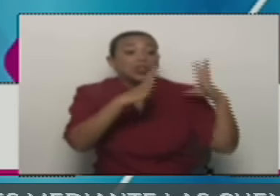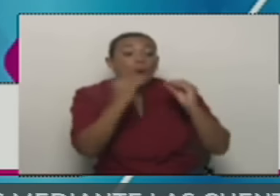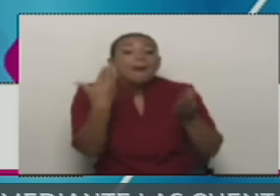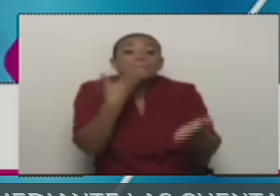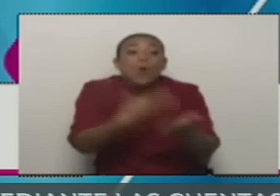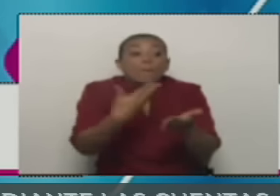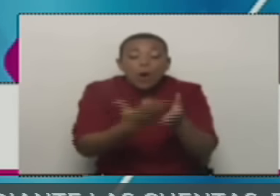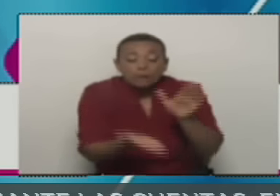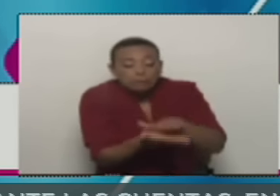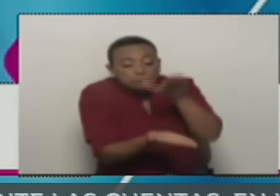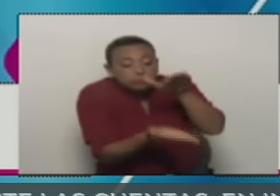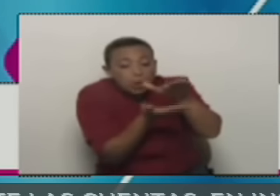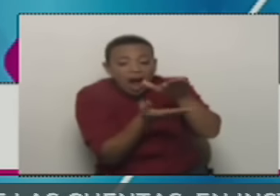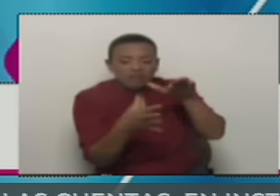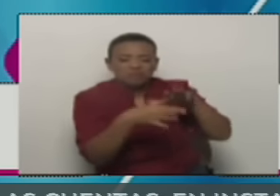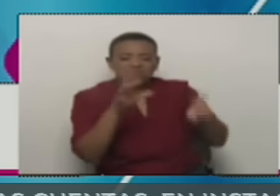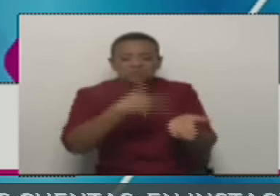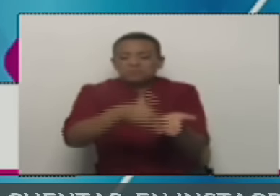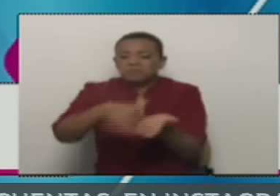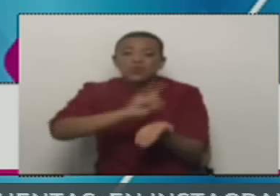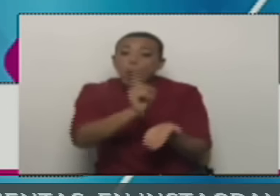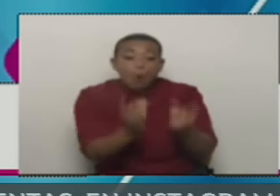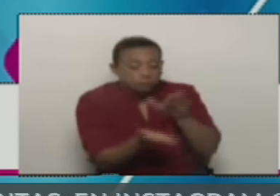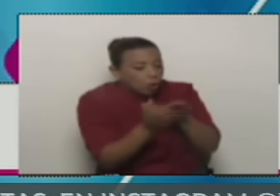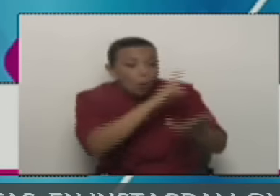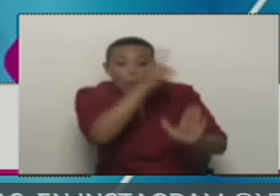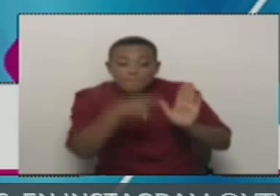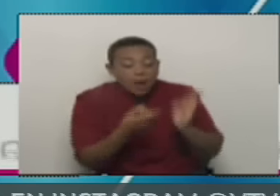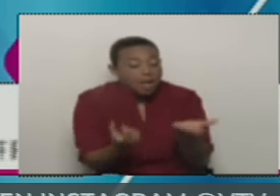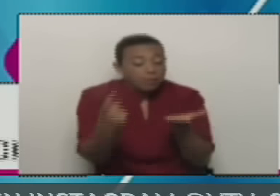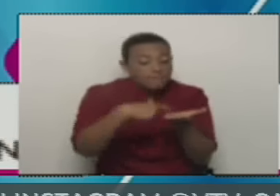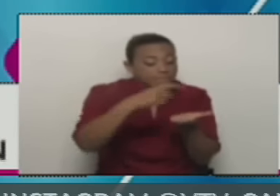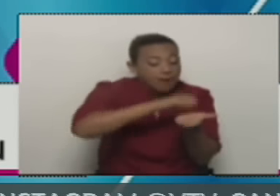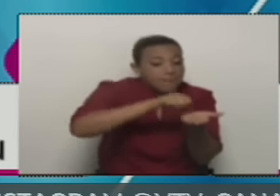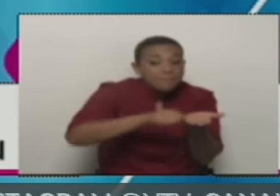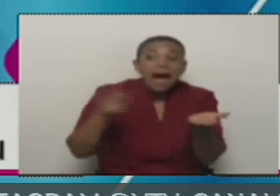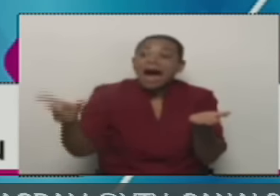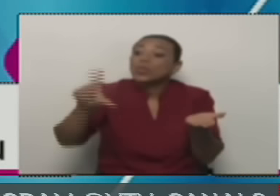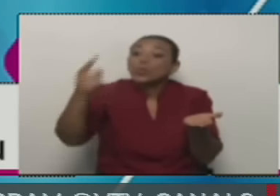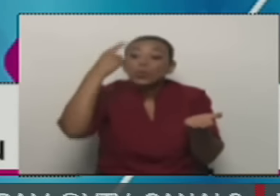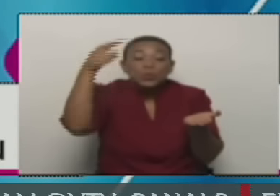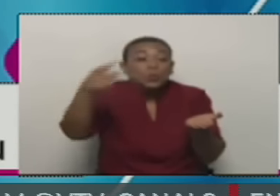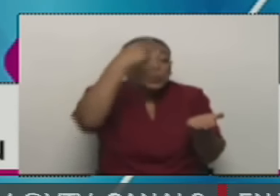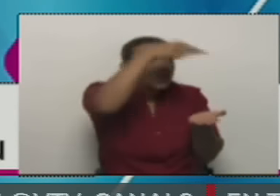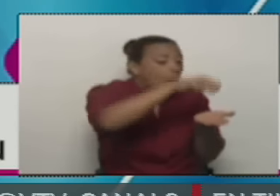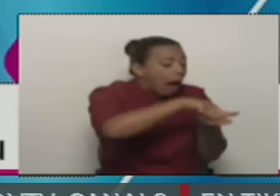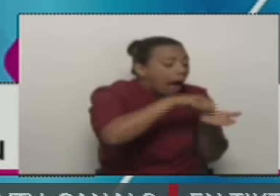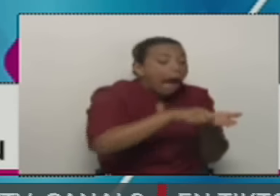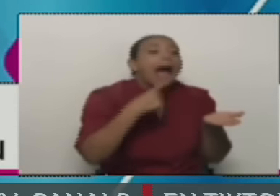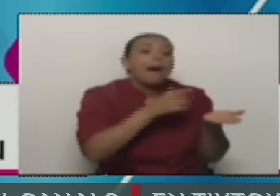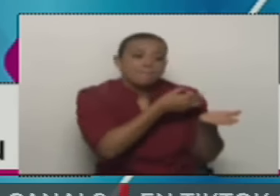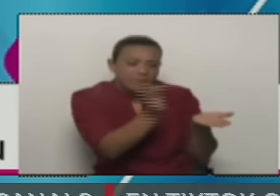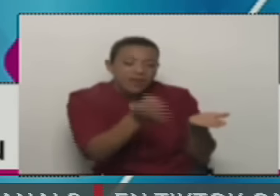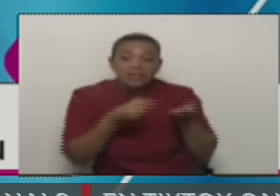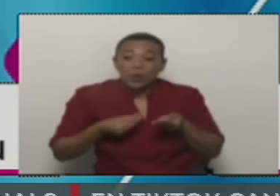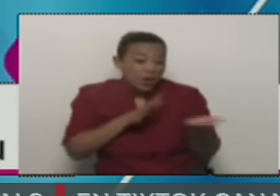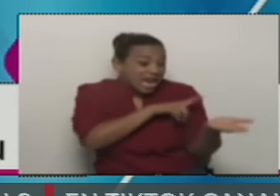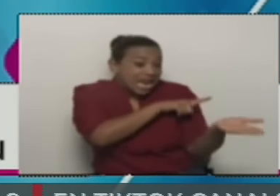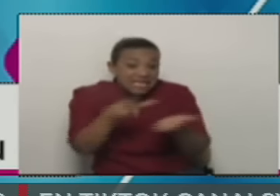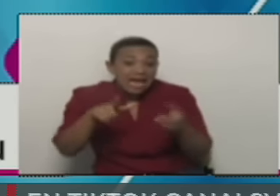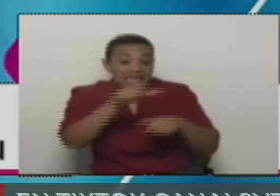propuestas sin ningún tipo de distinción, de manera que vayan siendo agregadas en los distintos espacios de discusión y de sistematización. Una vez que esta